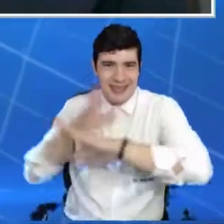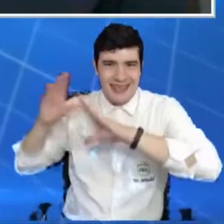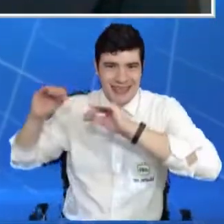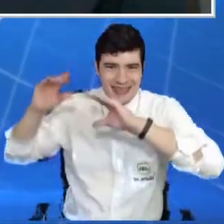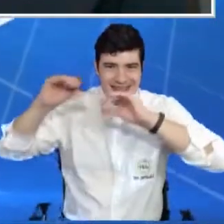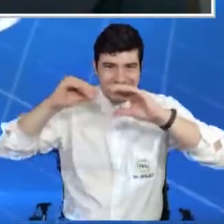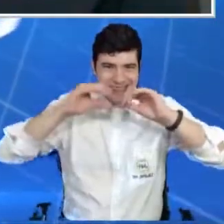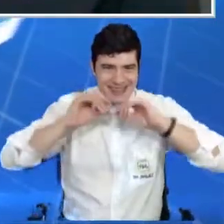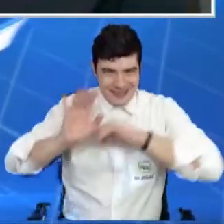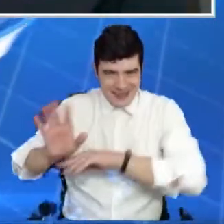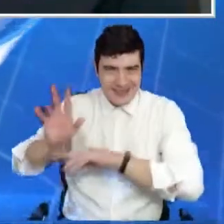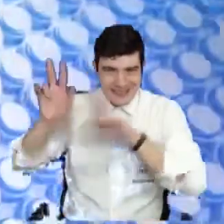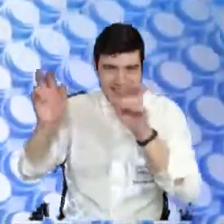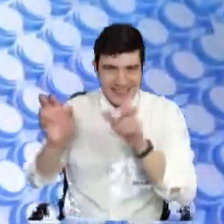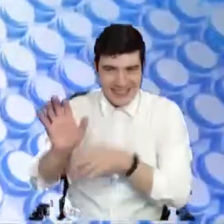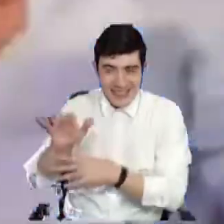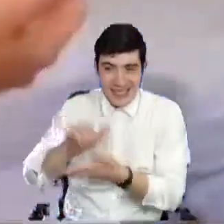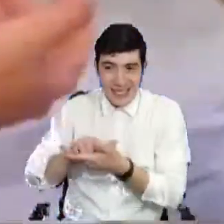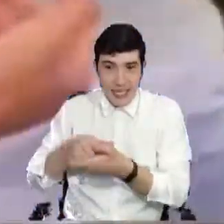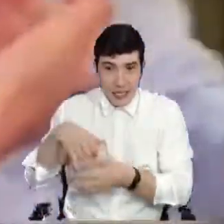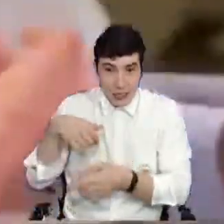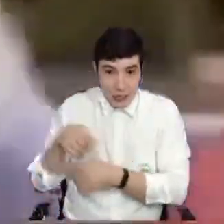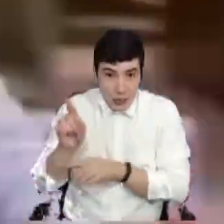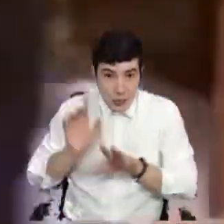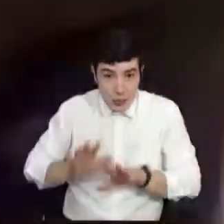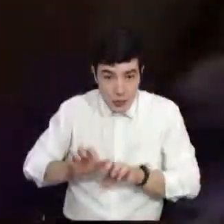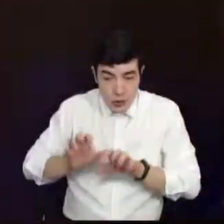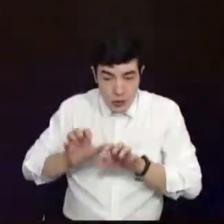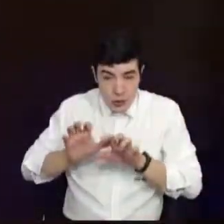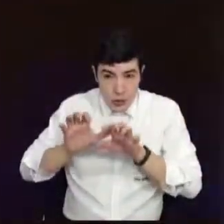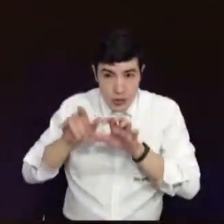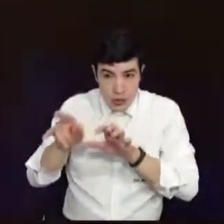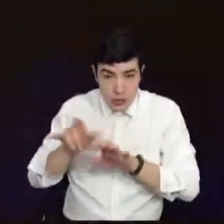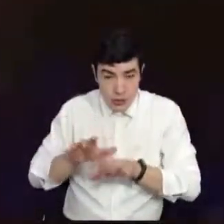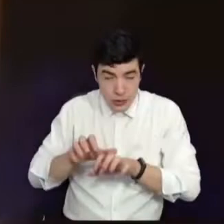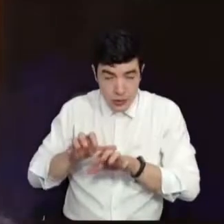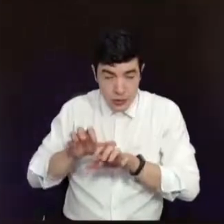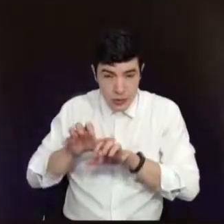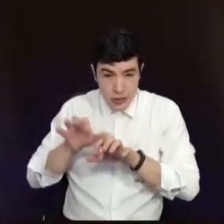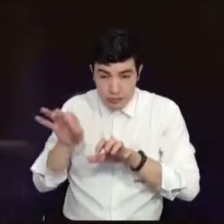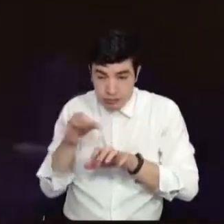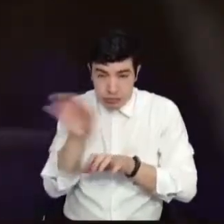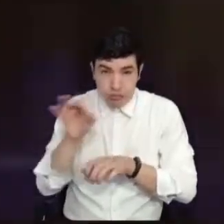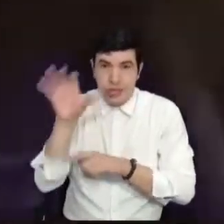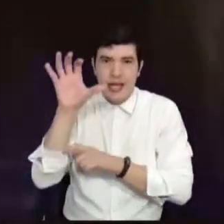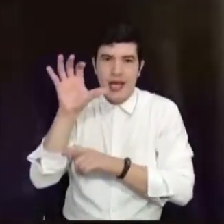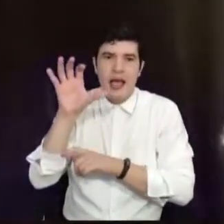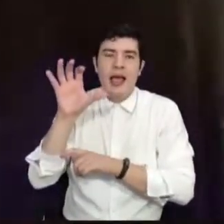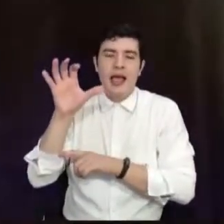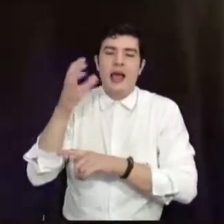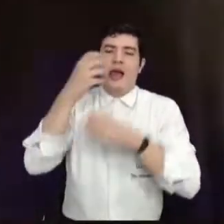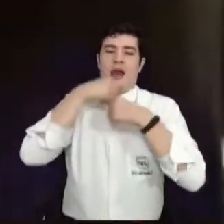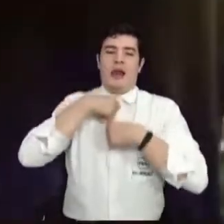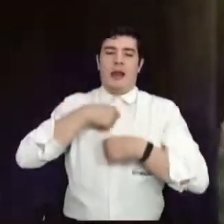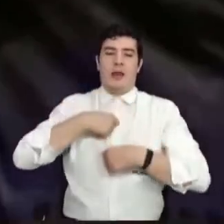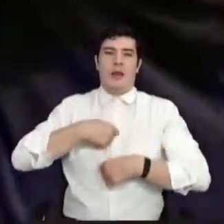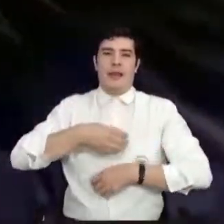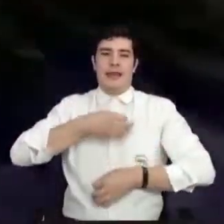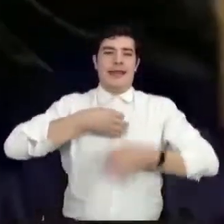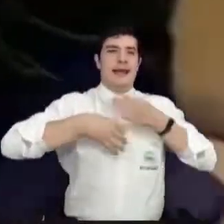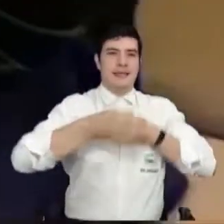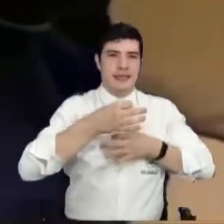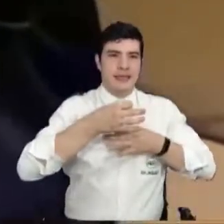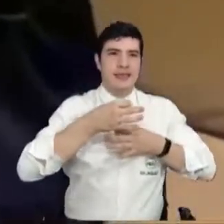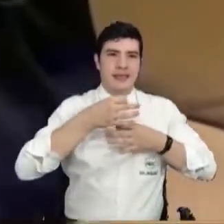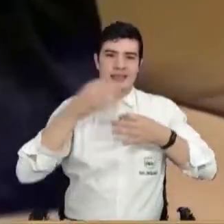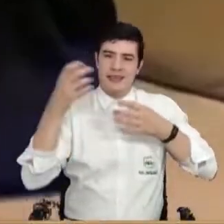Este es un virus que intenta engañar al organismo y le hace creer que de